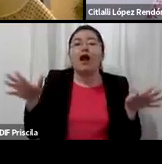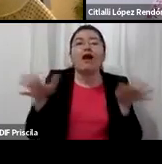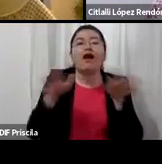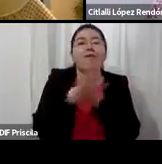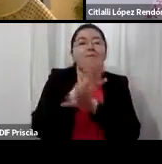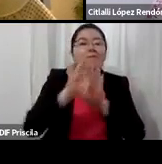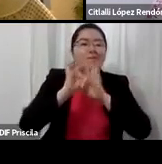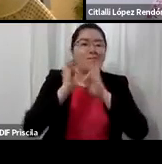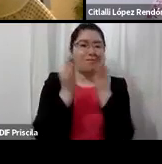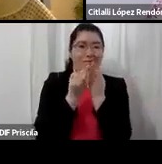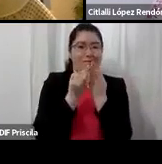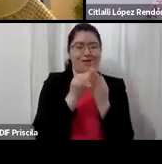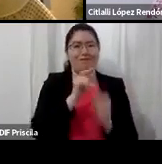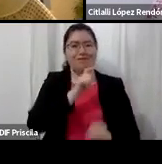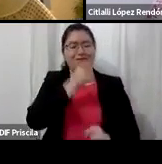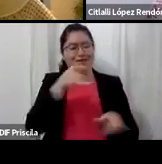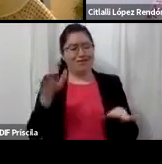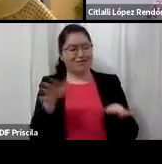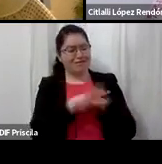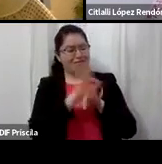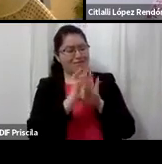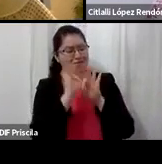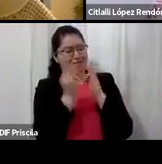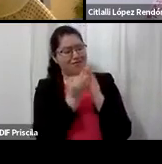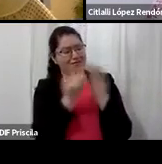implica como esto que decía